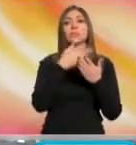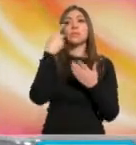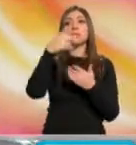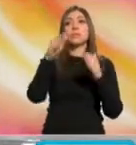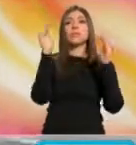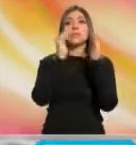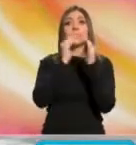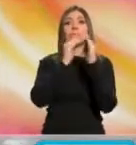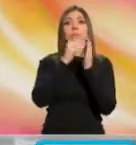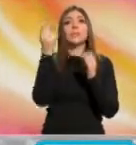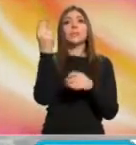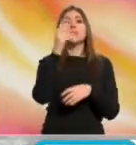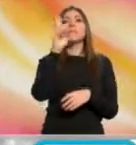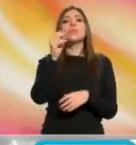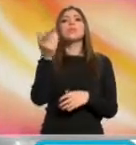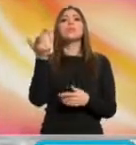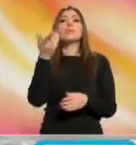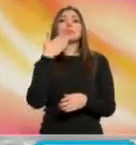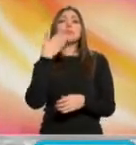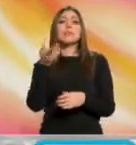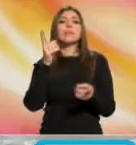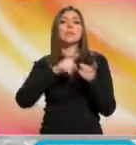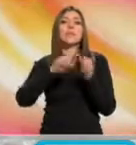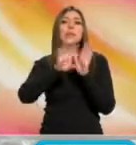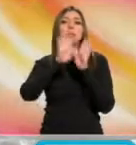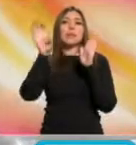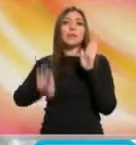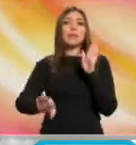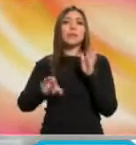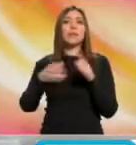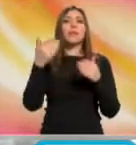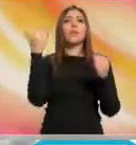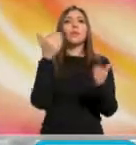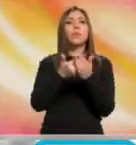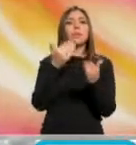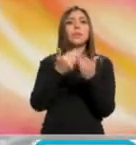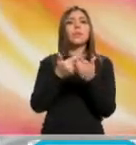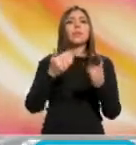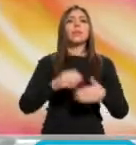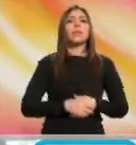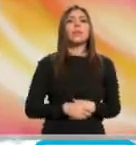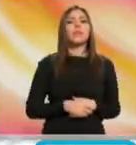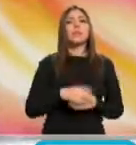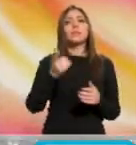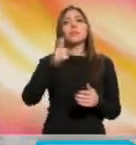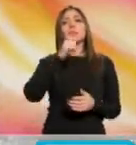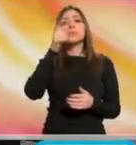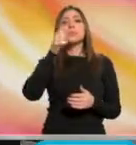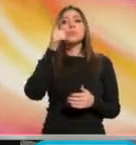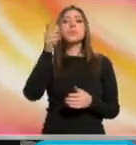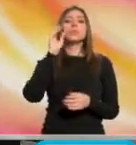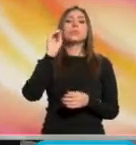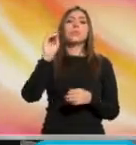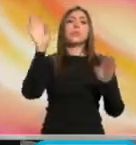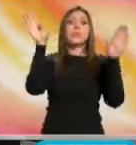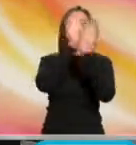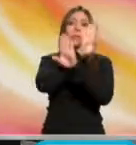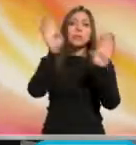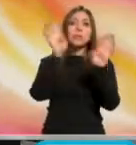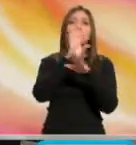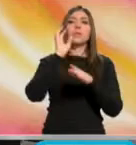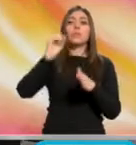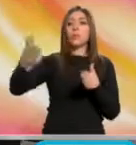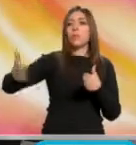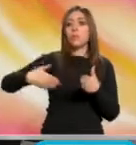ponerlo, pero no ubico bien dónde que tenga estas condiciones. Un ejemplo, Por humedad, ejemplo, puede poca ser luz, tu podría closet, puede ser el o no, armario. la gaveta